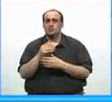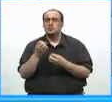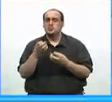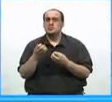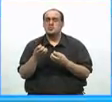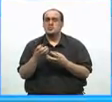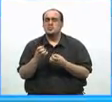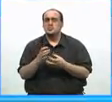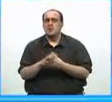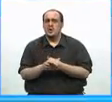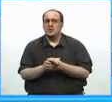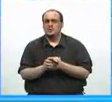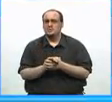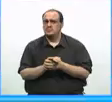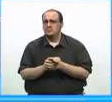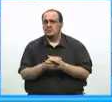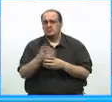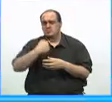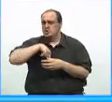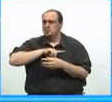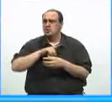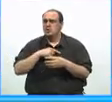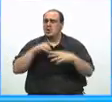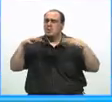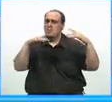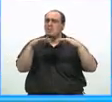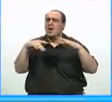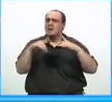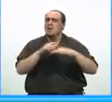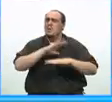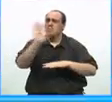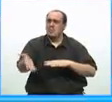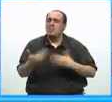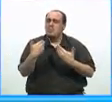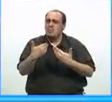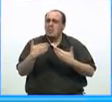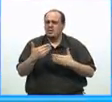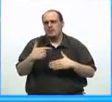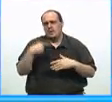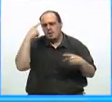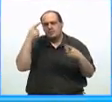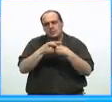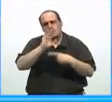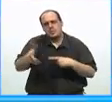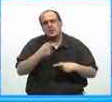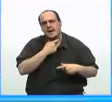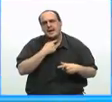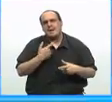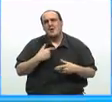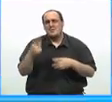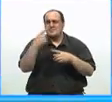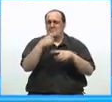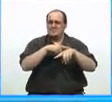que quimos redondeamos un buen partido pudimos pudimos ganar lo que era que era lo que más queríamos habíamos cerrado muchos gol en el primer tiempo